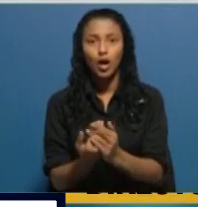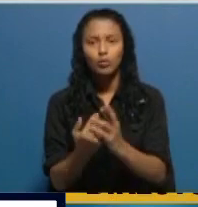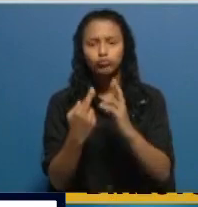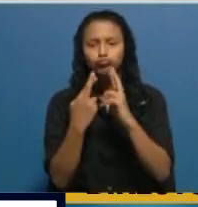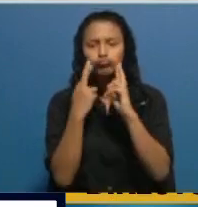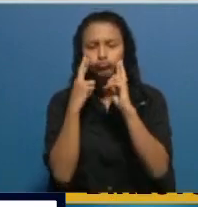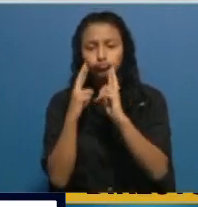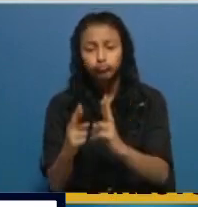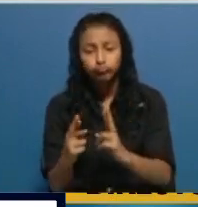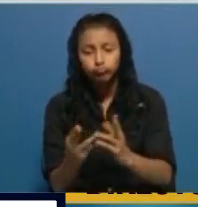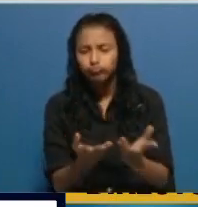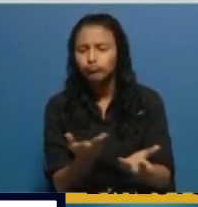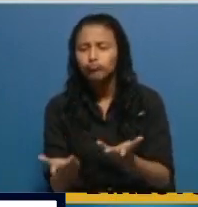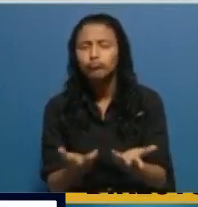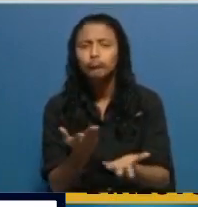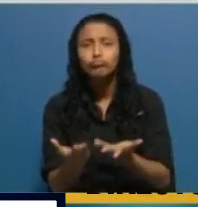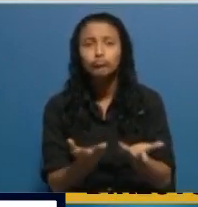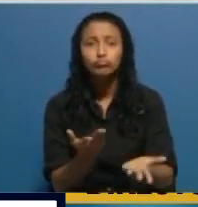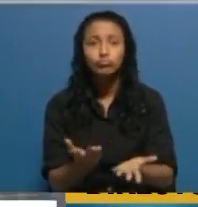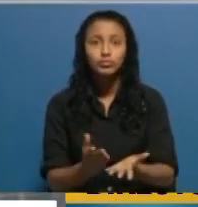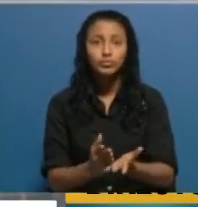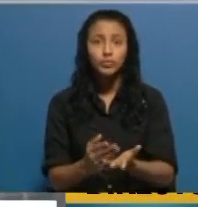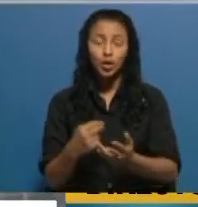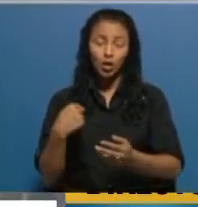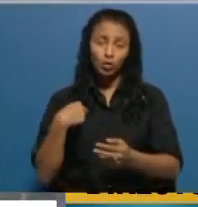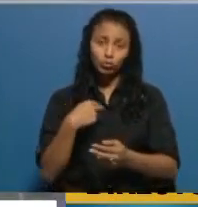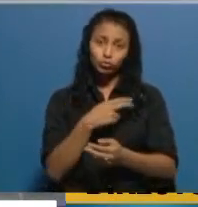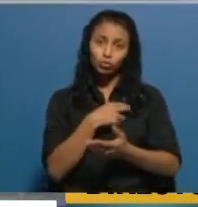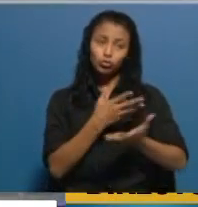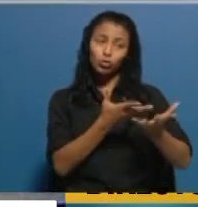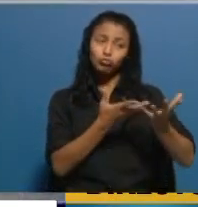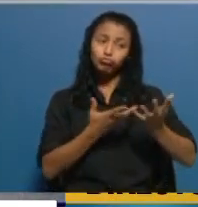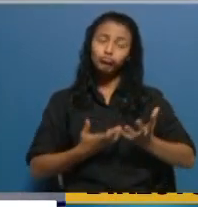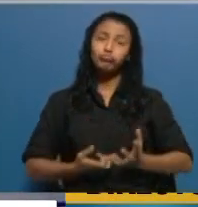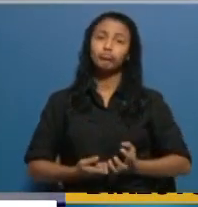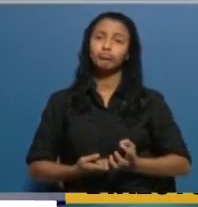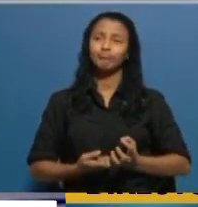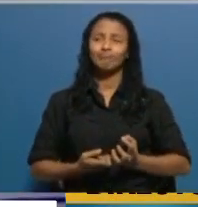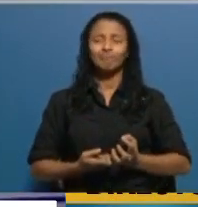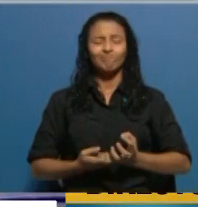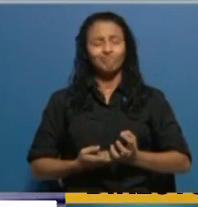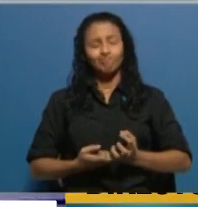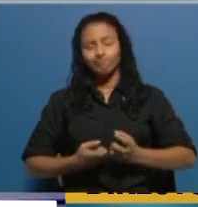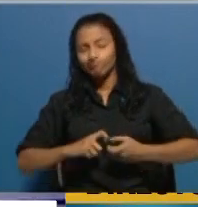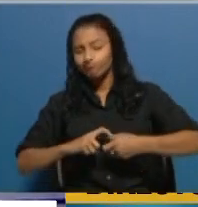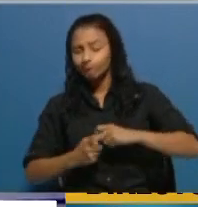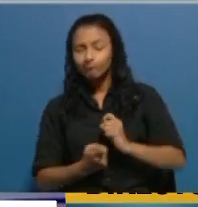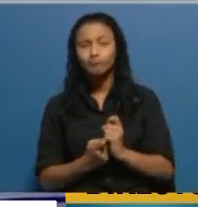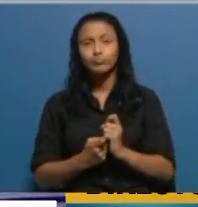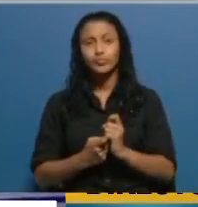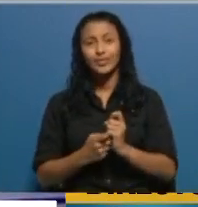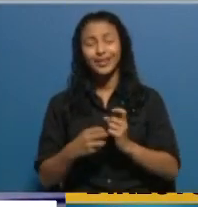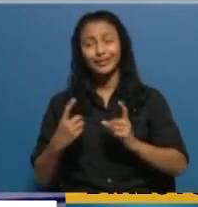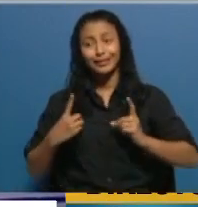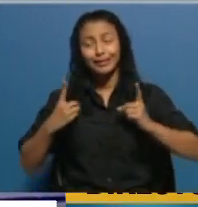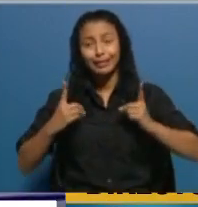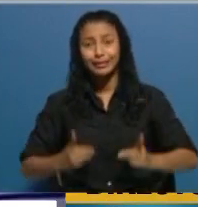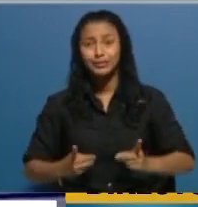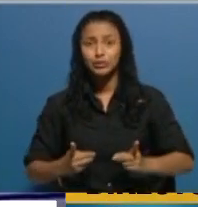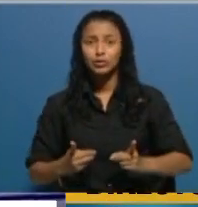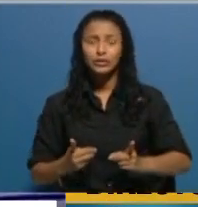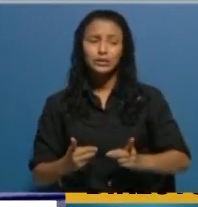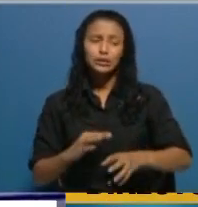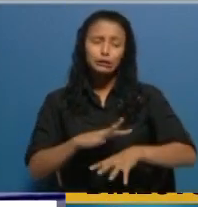legislativa hemos heredado un pasado inmediato accidentado donde las decisiones acertadas se